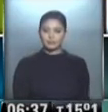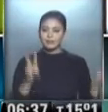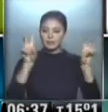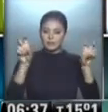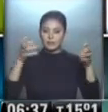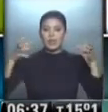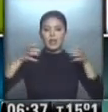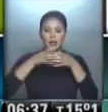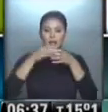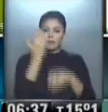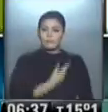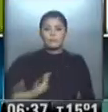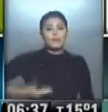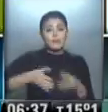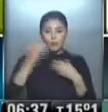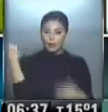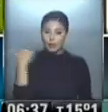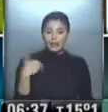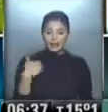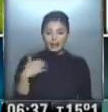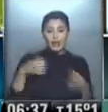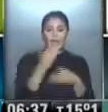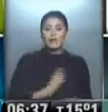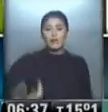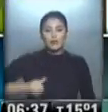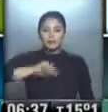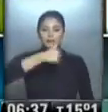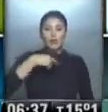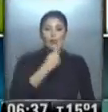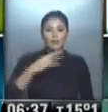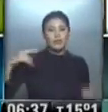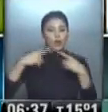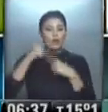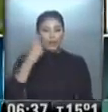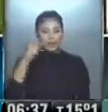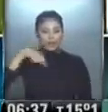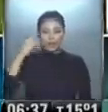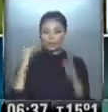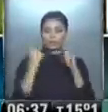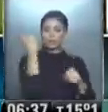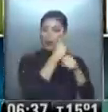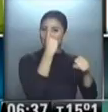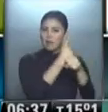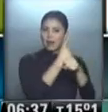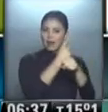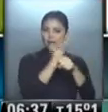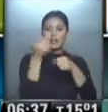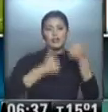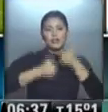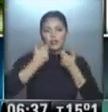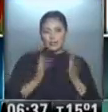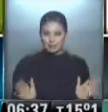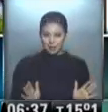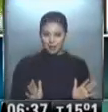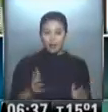La lepra está de moda en el fútbol argentino. Newell's venció a River 1-0 y sigue firme como único puntero del torneo